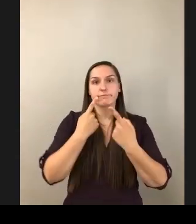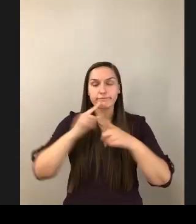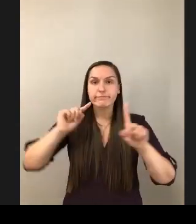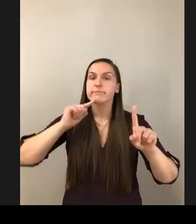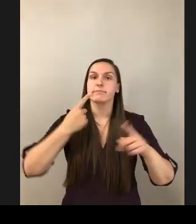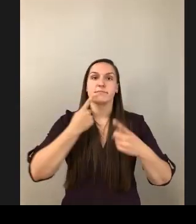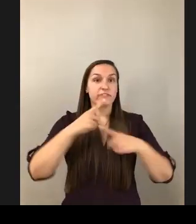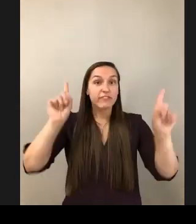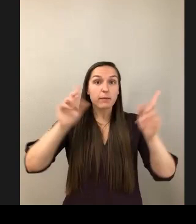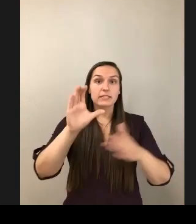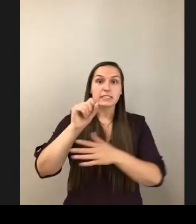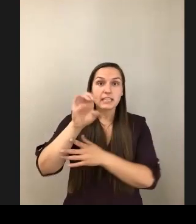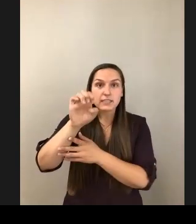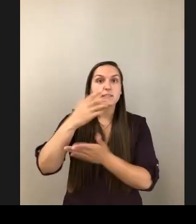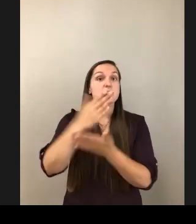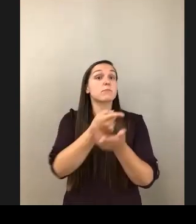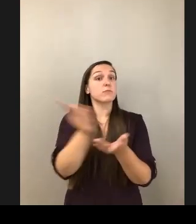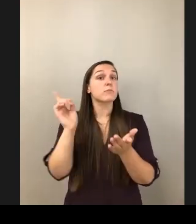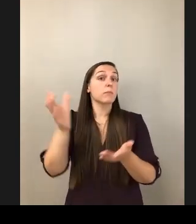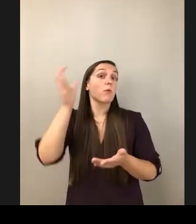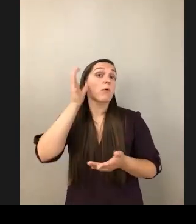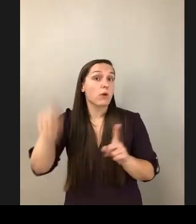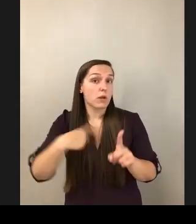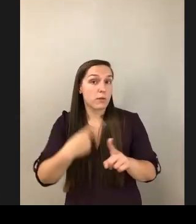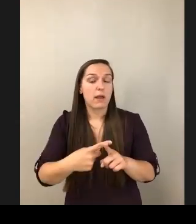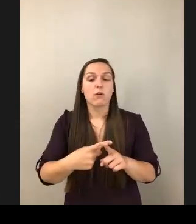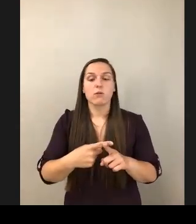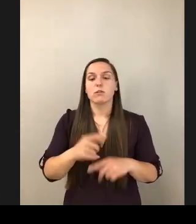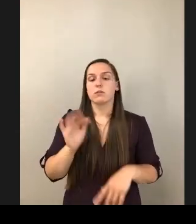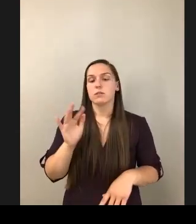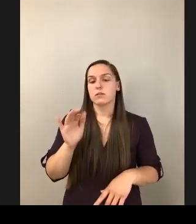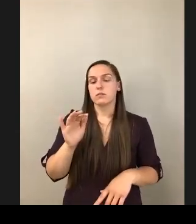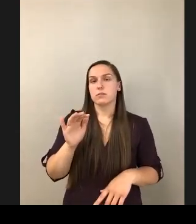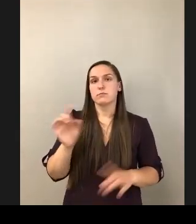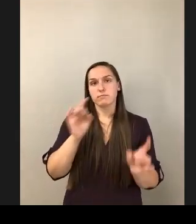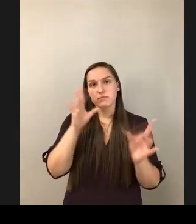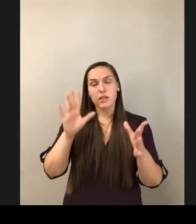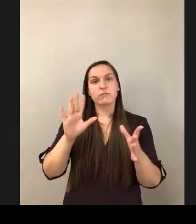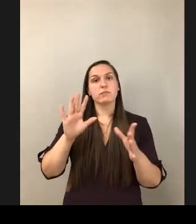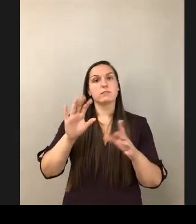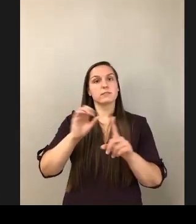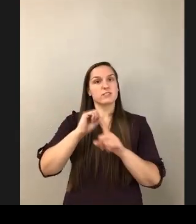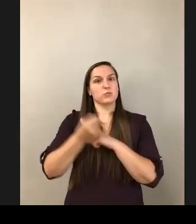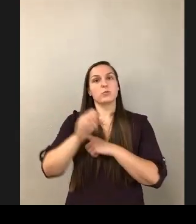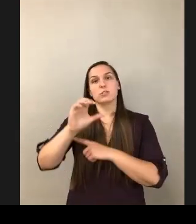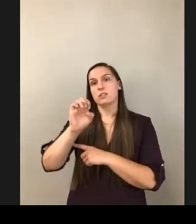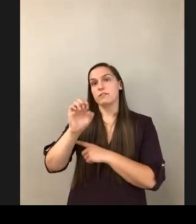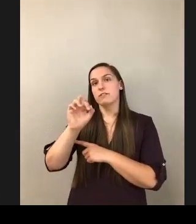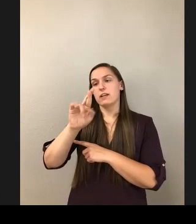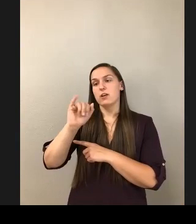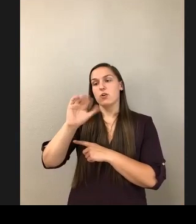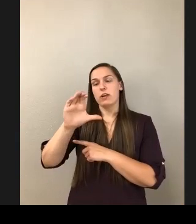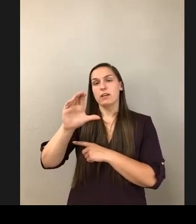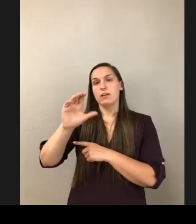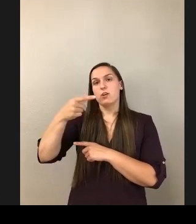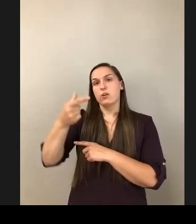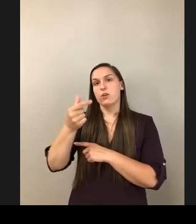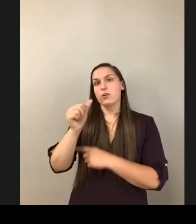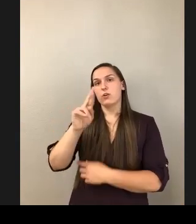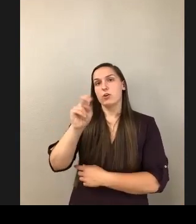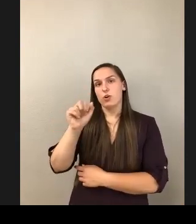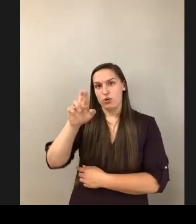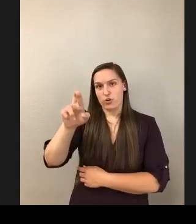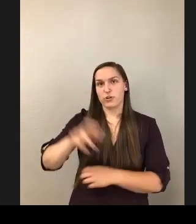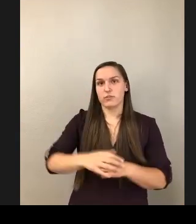casos diferentes. Uno que posiblemente conocen es el caso trágico de Eric